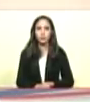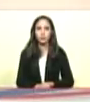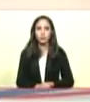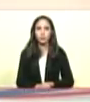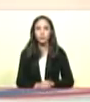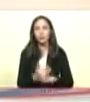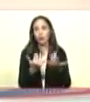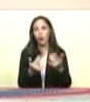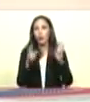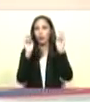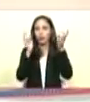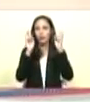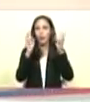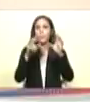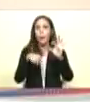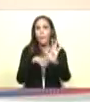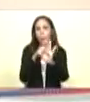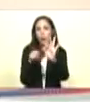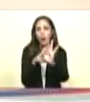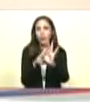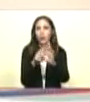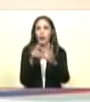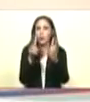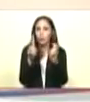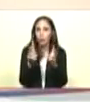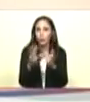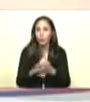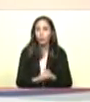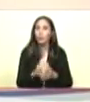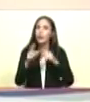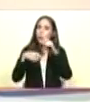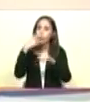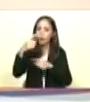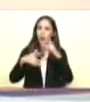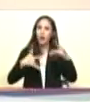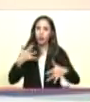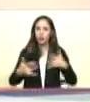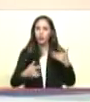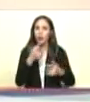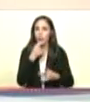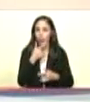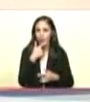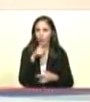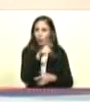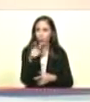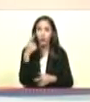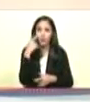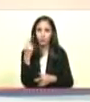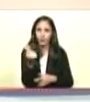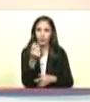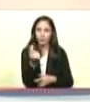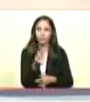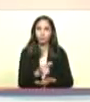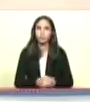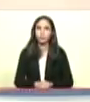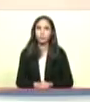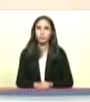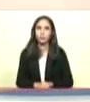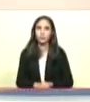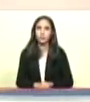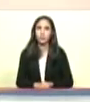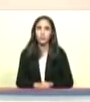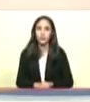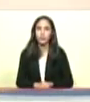Petro. Ya nos referiremos mañana, que tenemos un acto muy bonito, pendiente. La Asociación Nacional de